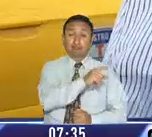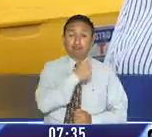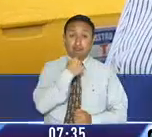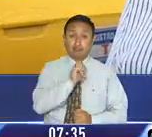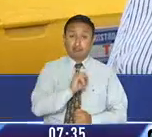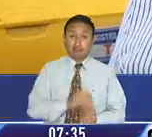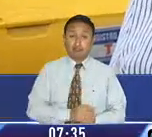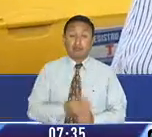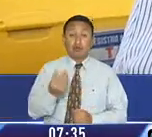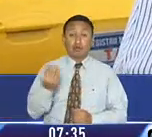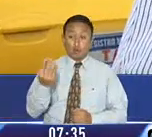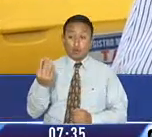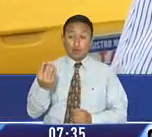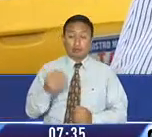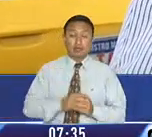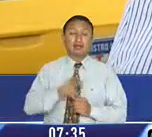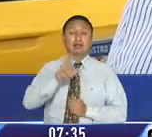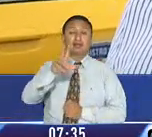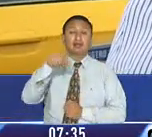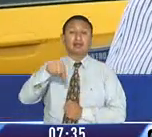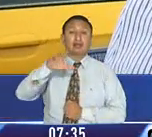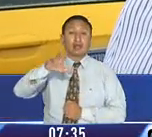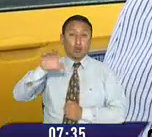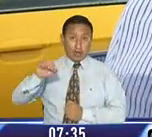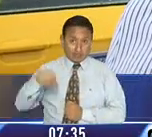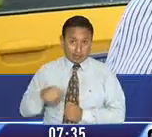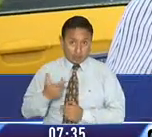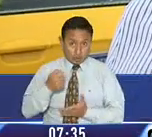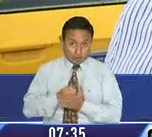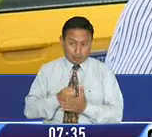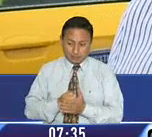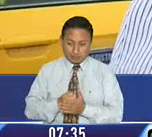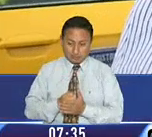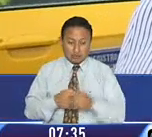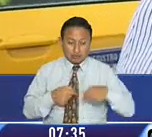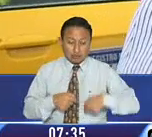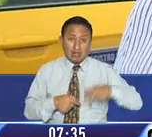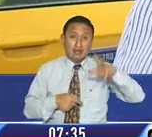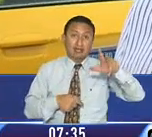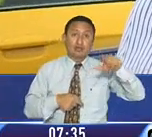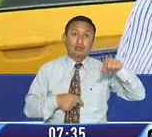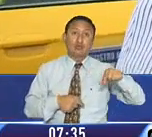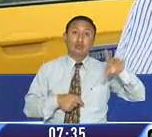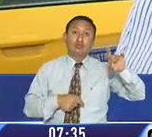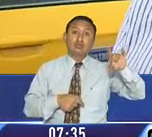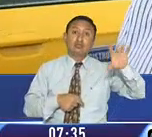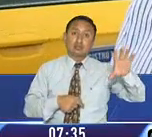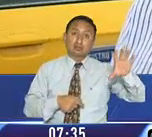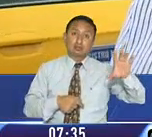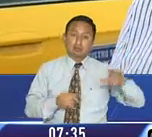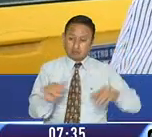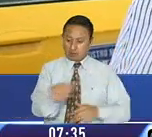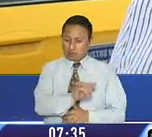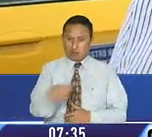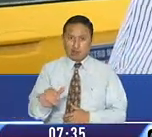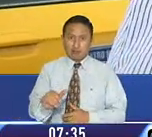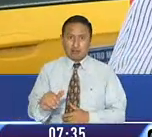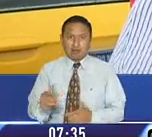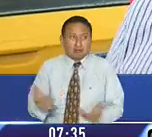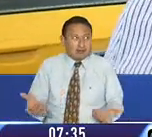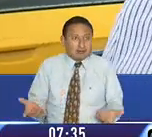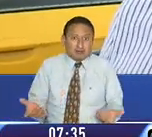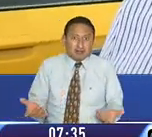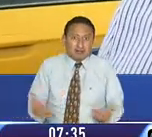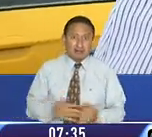los huevos yo compraba en 3.50. Esta semana yo pagué 3.85, el mismo tamaño. Y